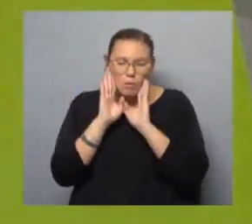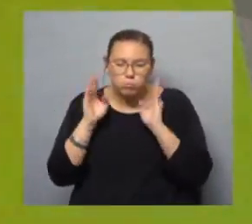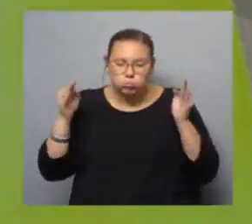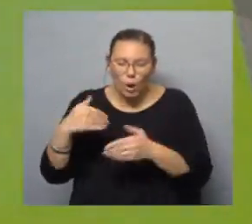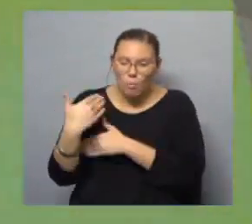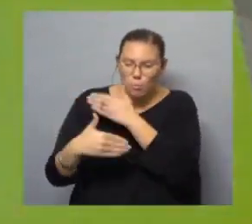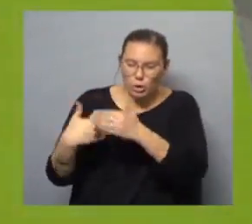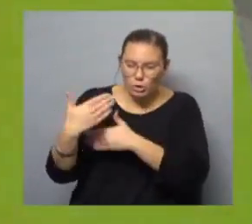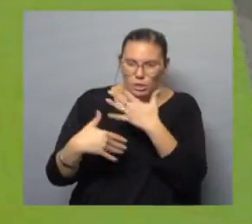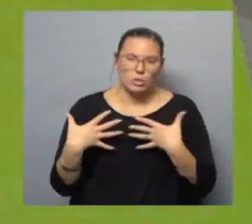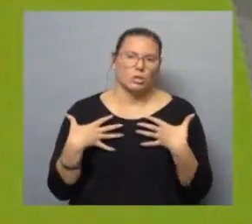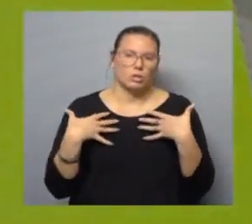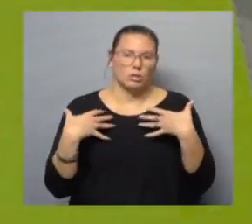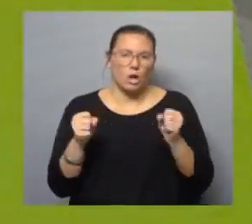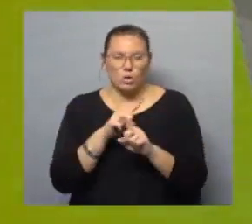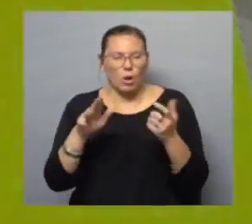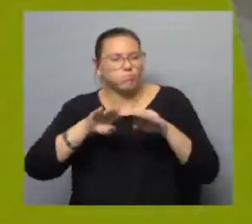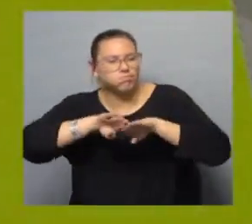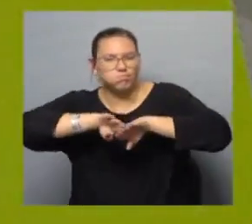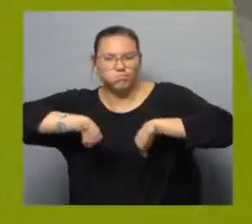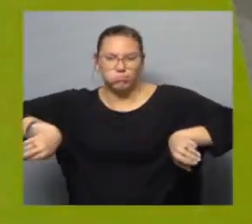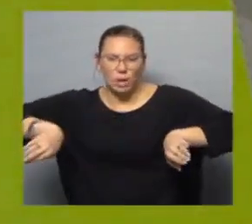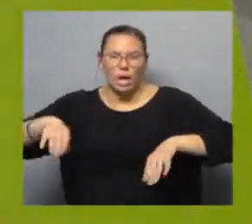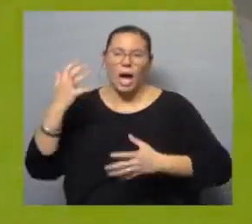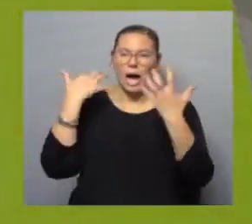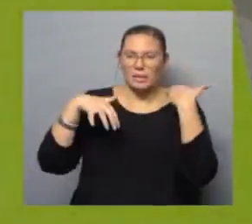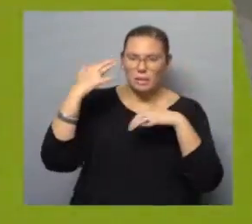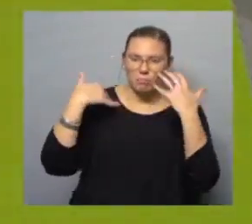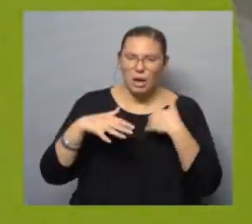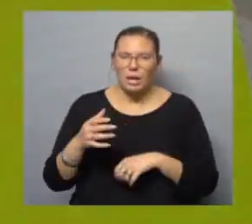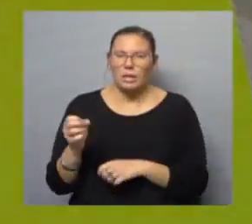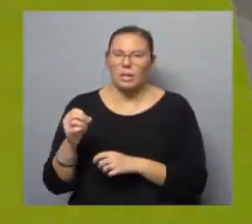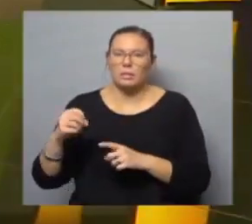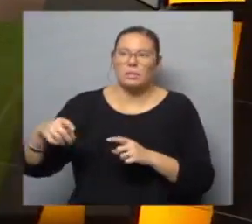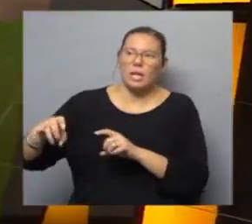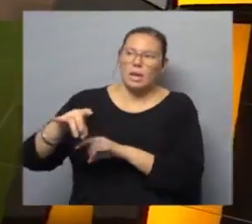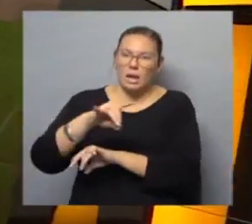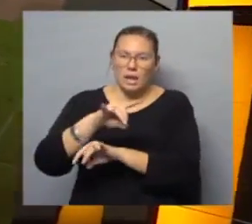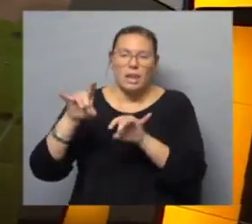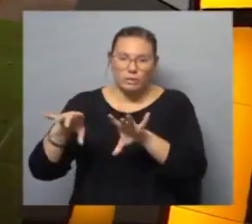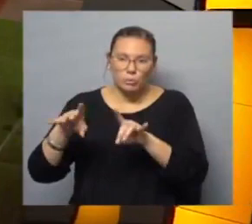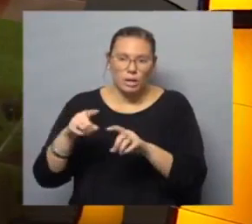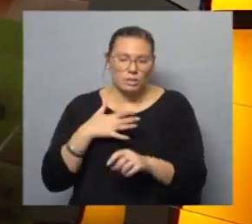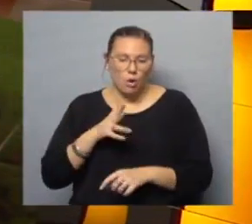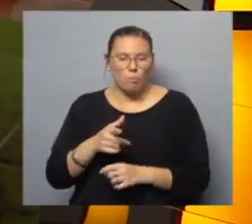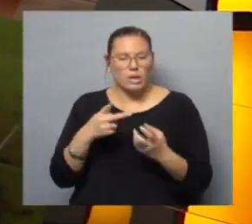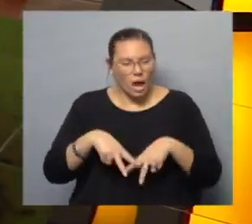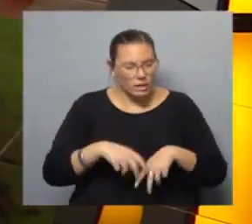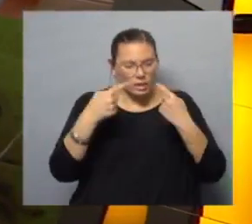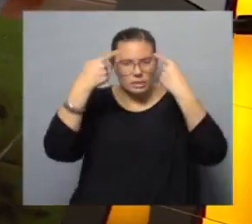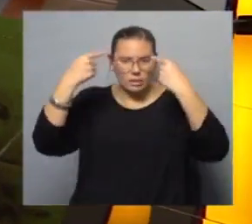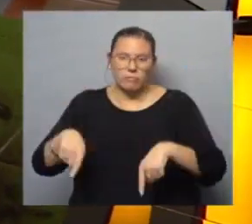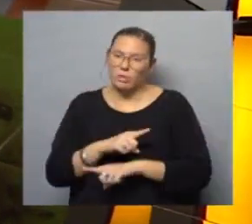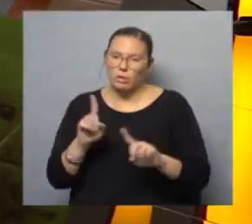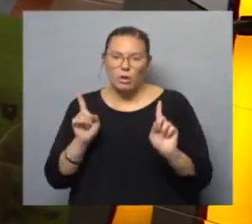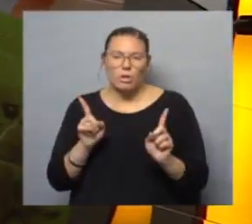proceso sanitario como inseparable, lo que es la salud animal, la salud vegetal y la salud humana. No puedes analizar una sin la otra. Exacto, ese es el